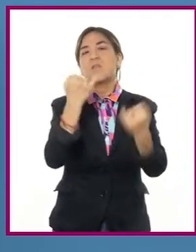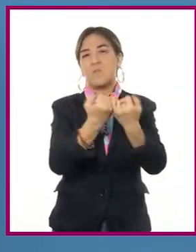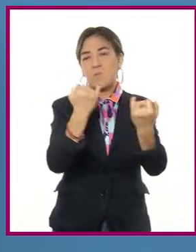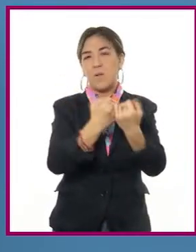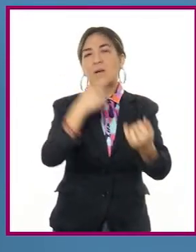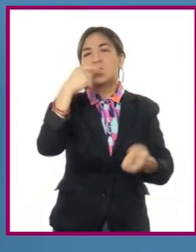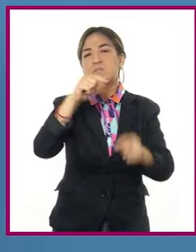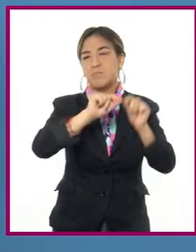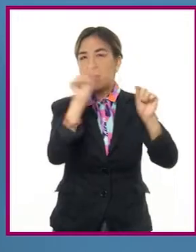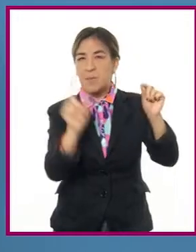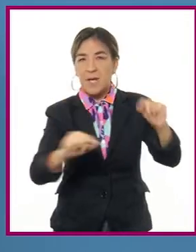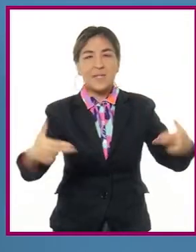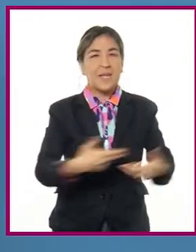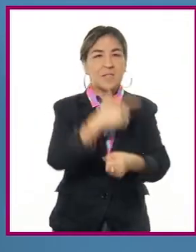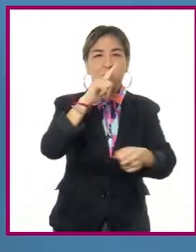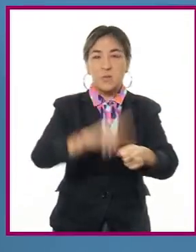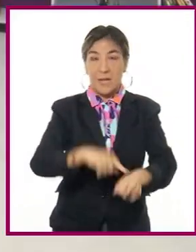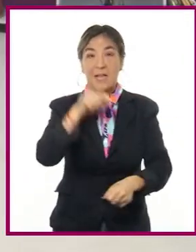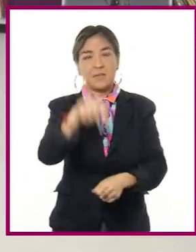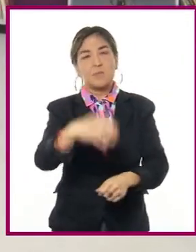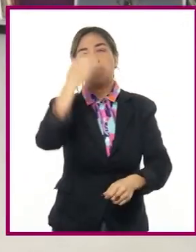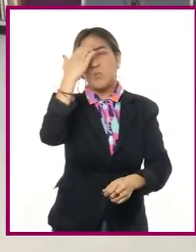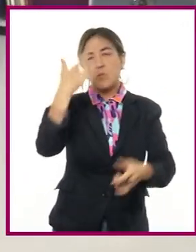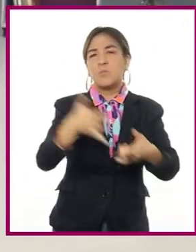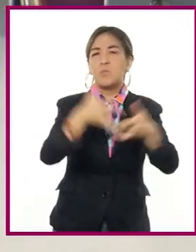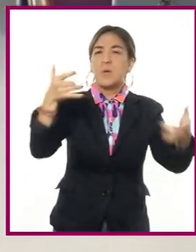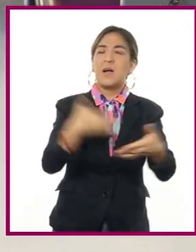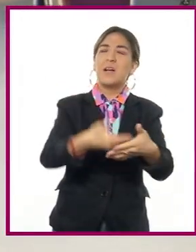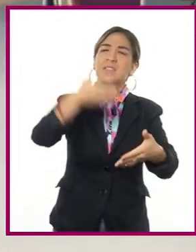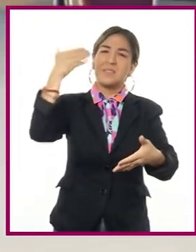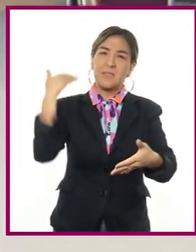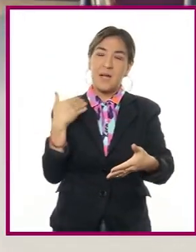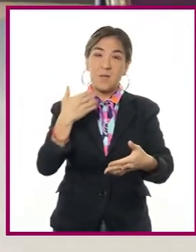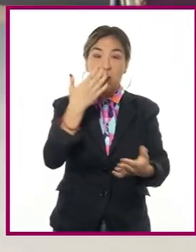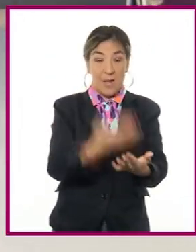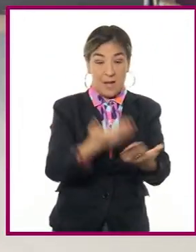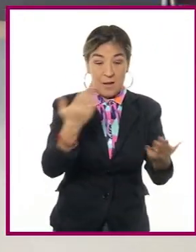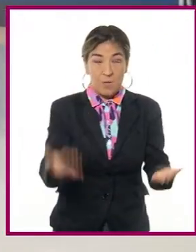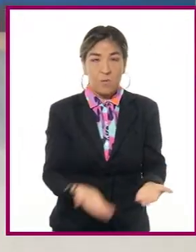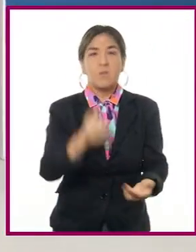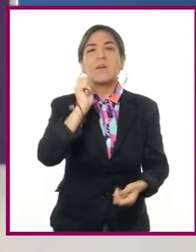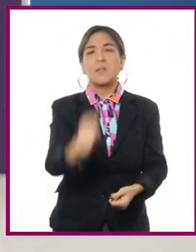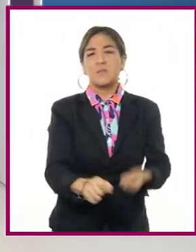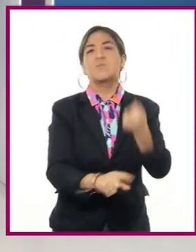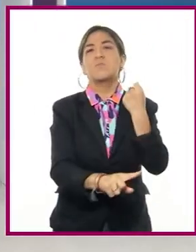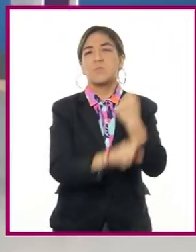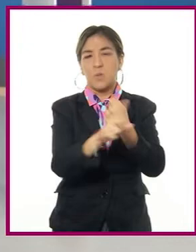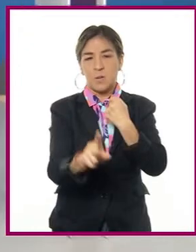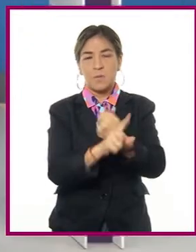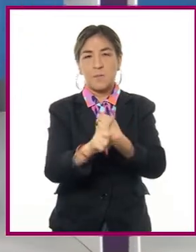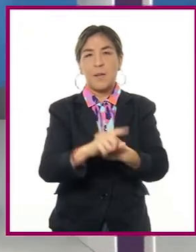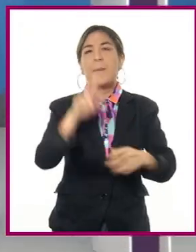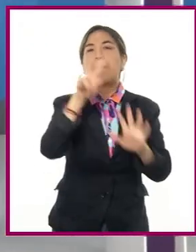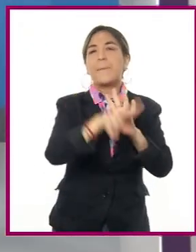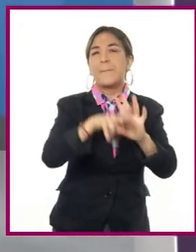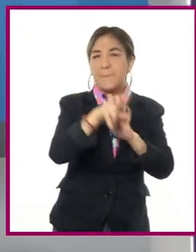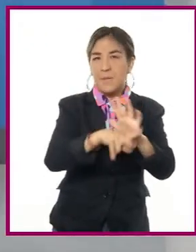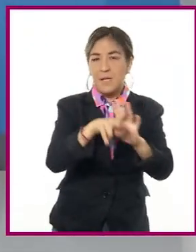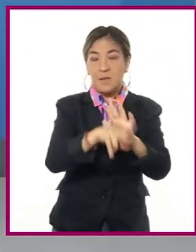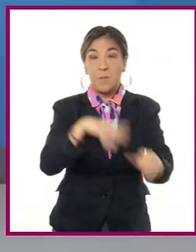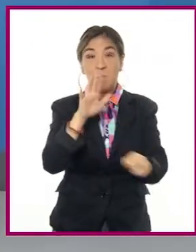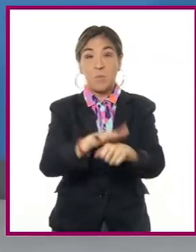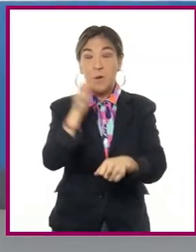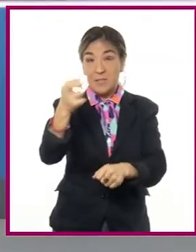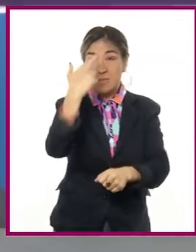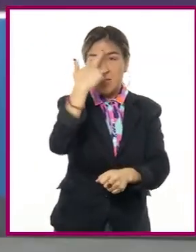una fuente básica para conocer el pasado. En el presente, contamos con otras opciones, como los videos. Por ello,